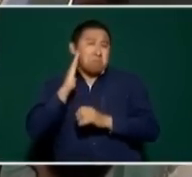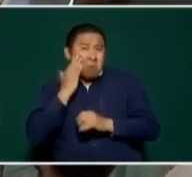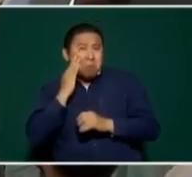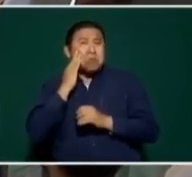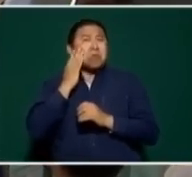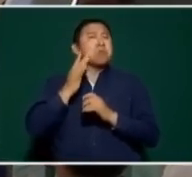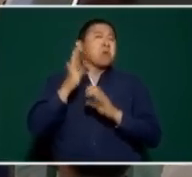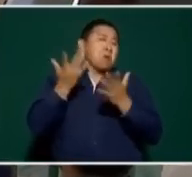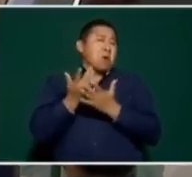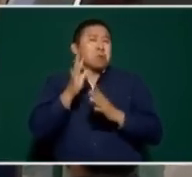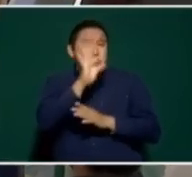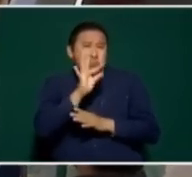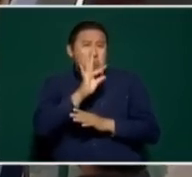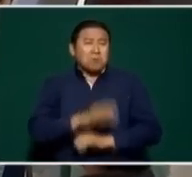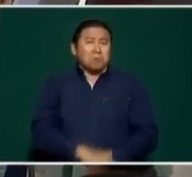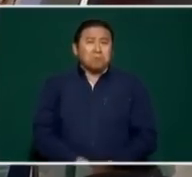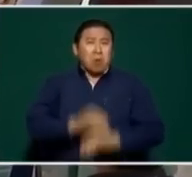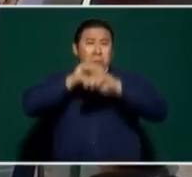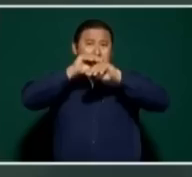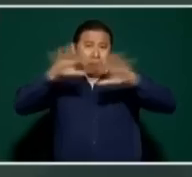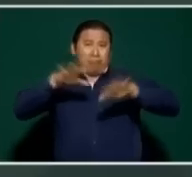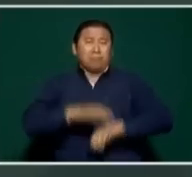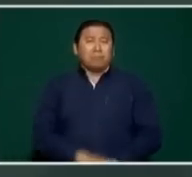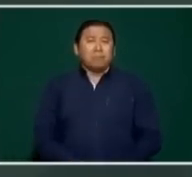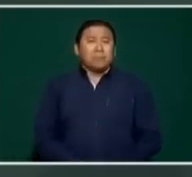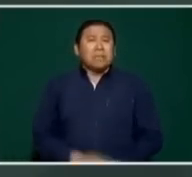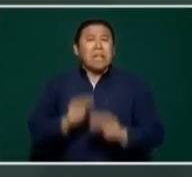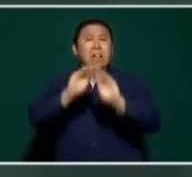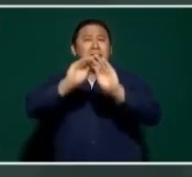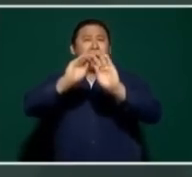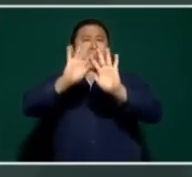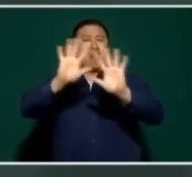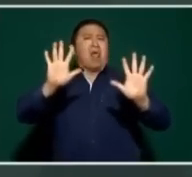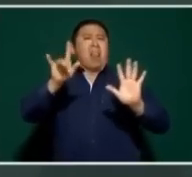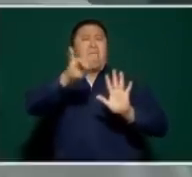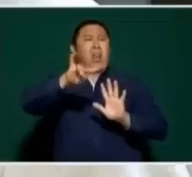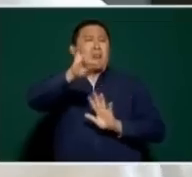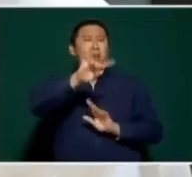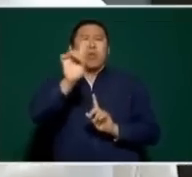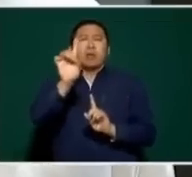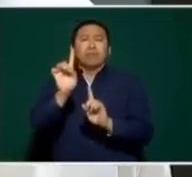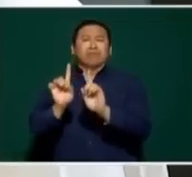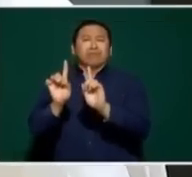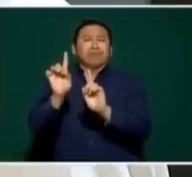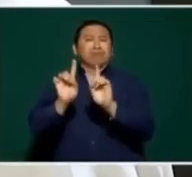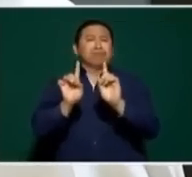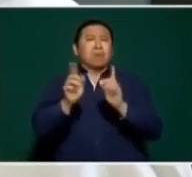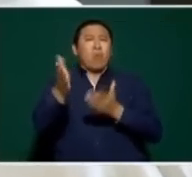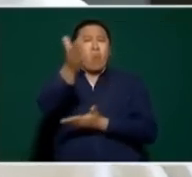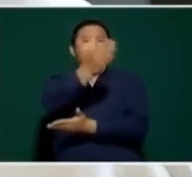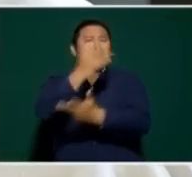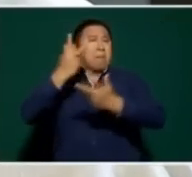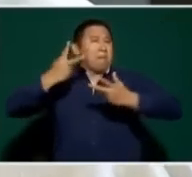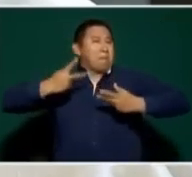Twitter, y aclarar cualquier cosa como cualquier otro ciudadano.